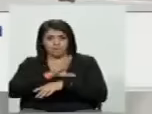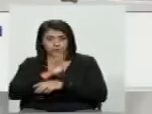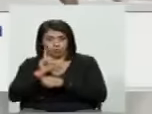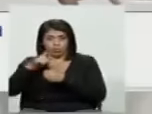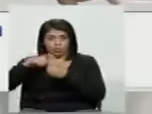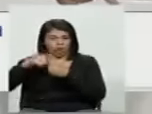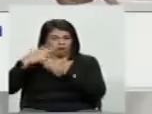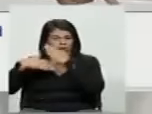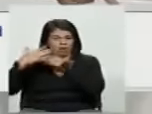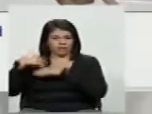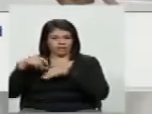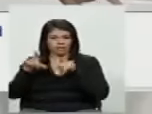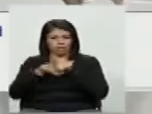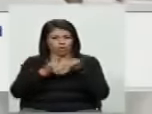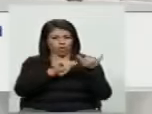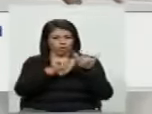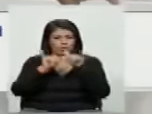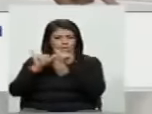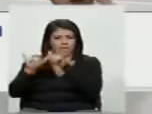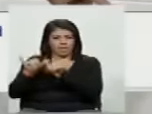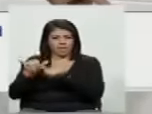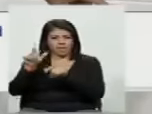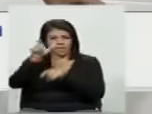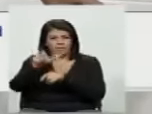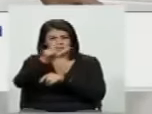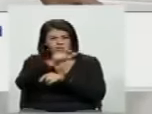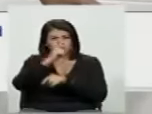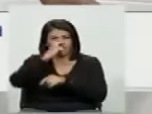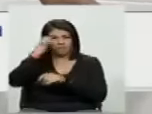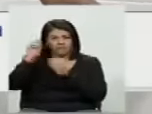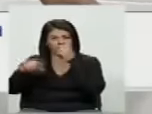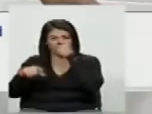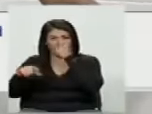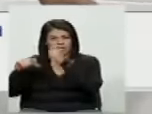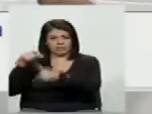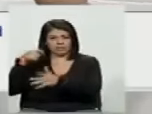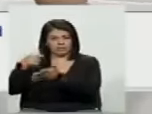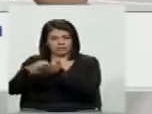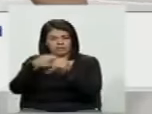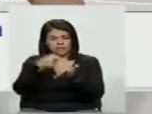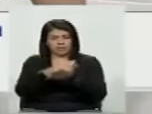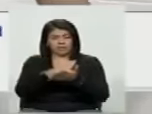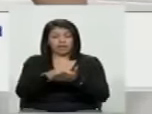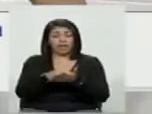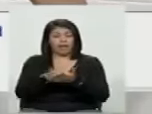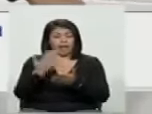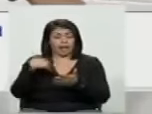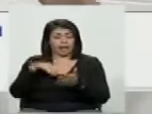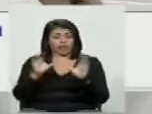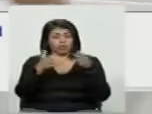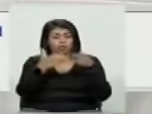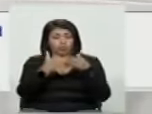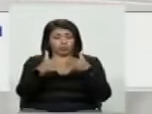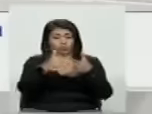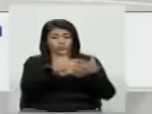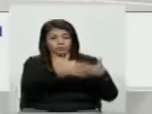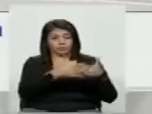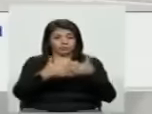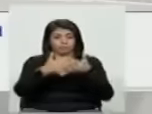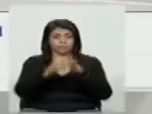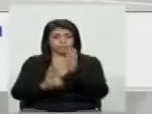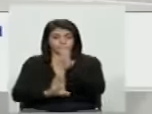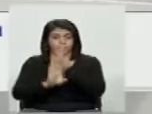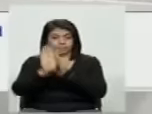vinieron para acá. Porque a todas esas basuras, esos son agentes pagados por la USAID, Agencia Norteamericana para